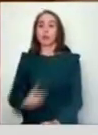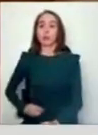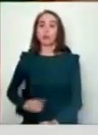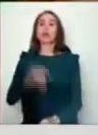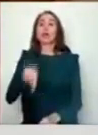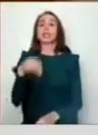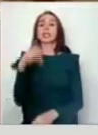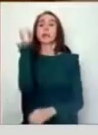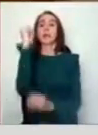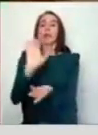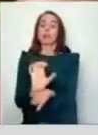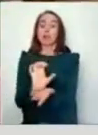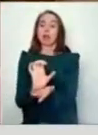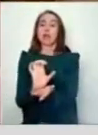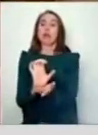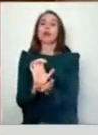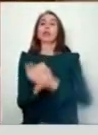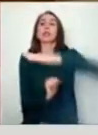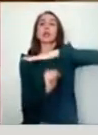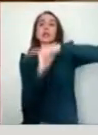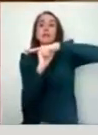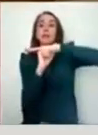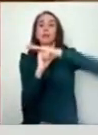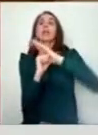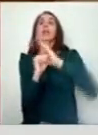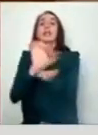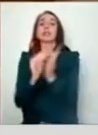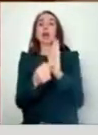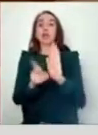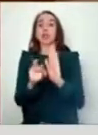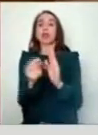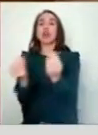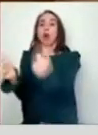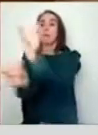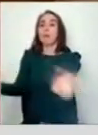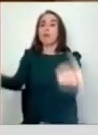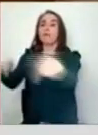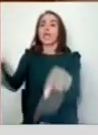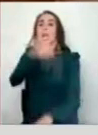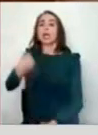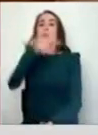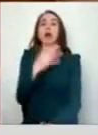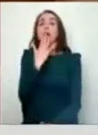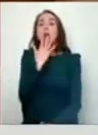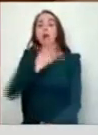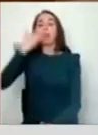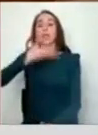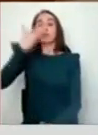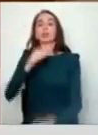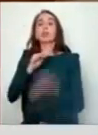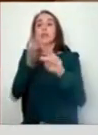que sostiene el Estado de Derecho. Y que por lo tanto, ¿cómo pueden venir aquí a seguir repitiendo discursos avalando la impunidad